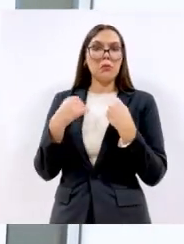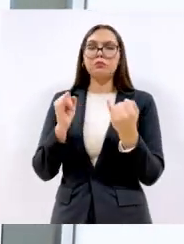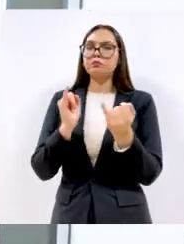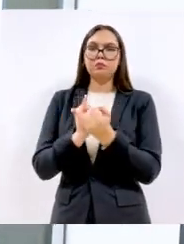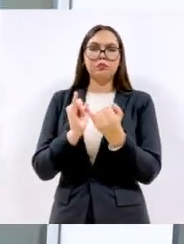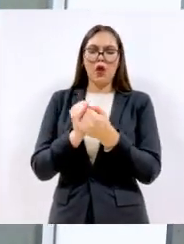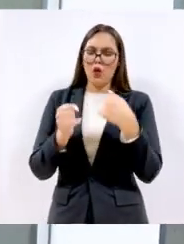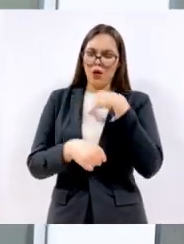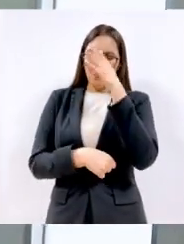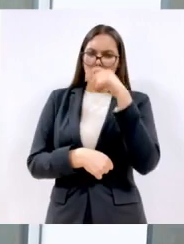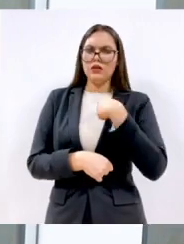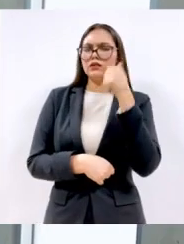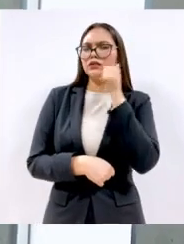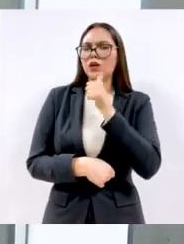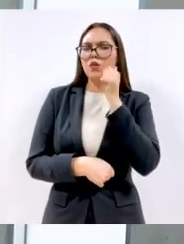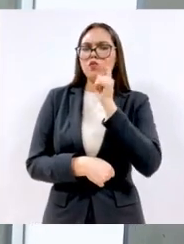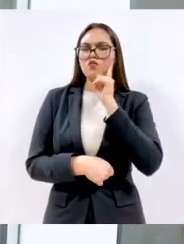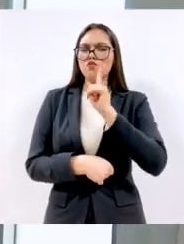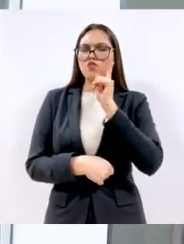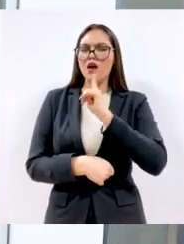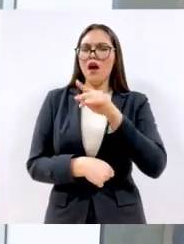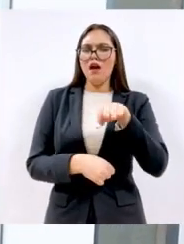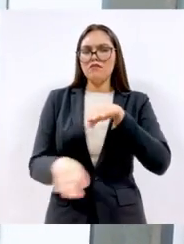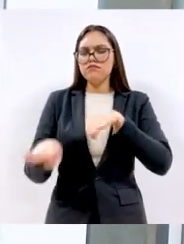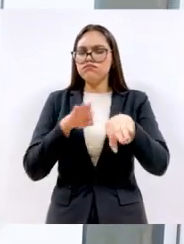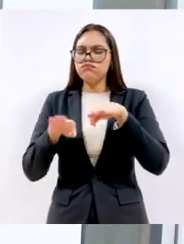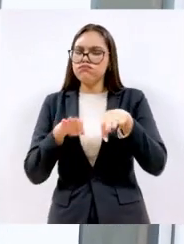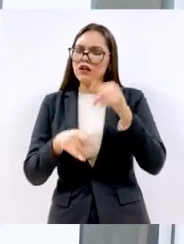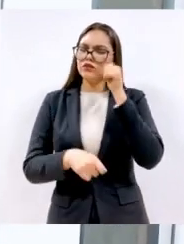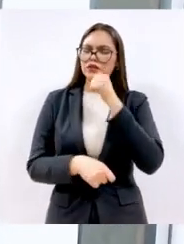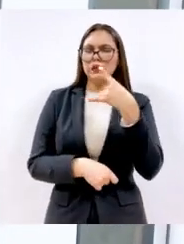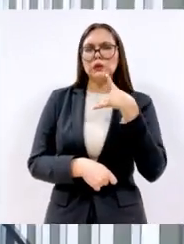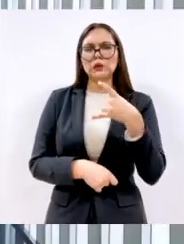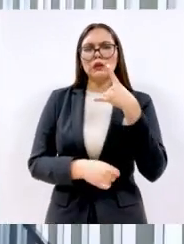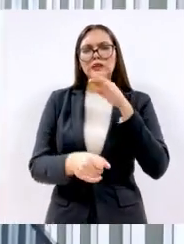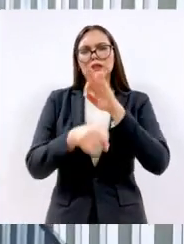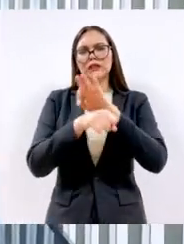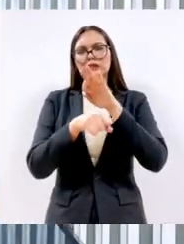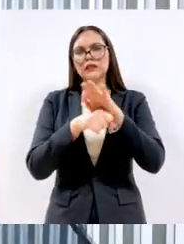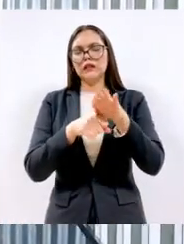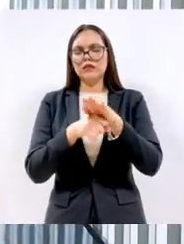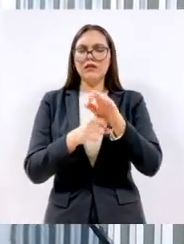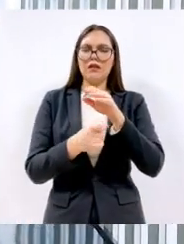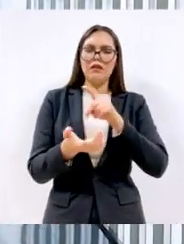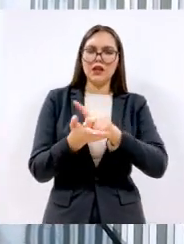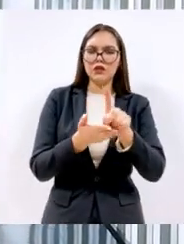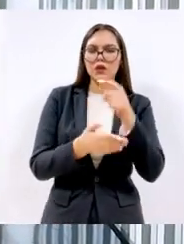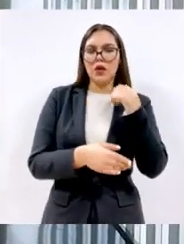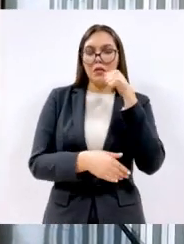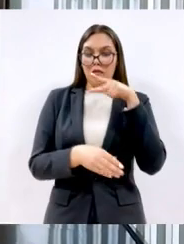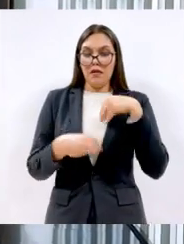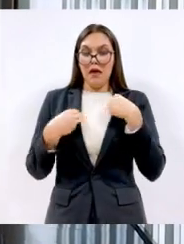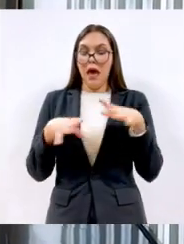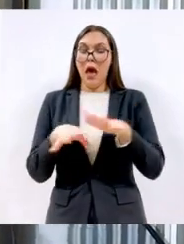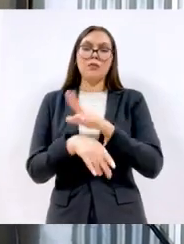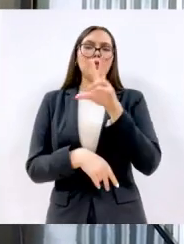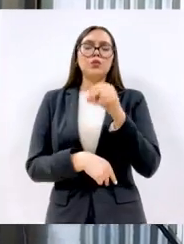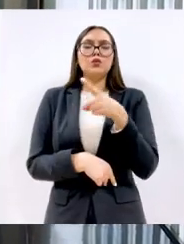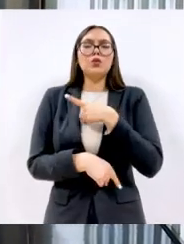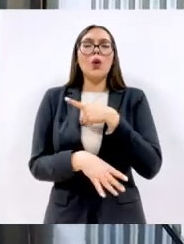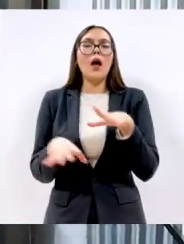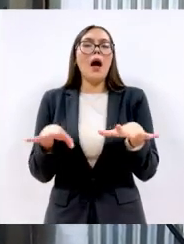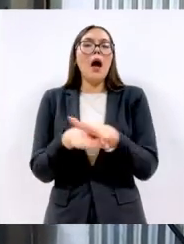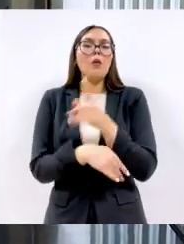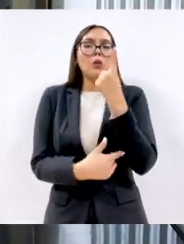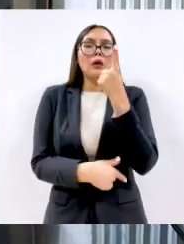mujer, me considero una mujer trabajadora y una modesta luchadora social. Mi vida no ha cambiado, solamente hagan de